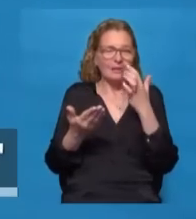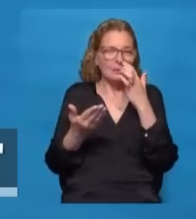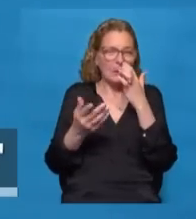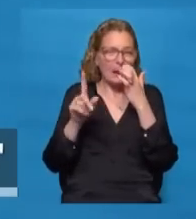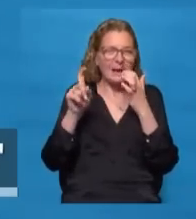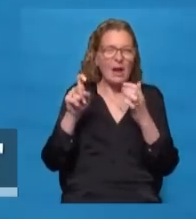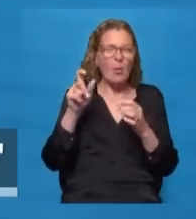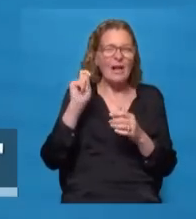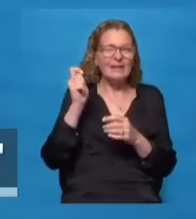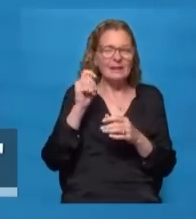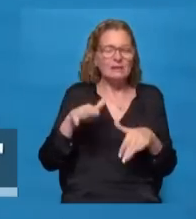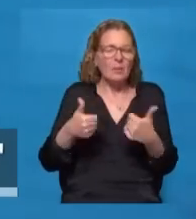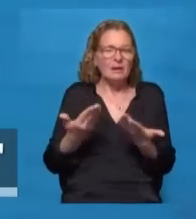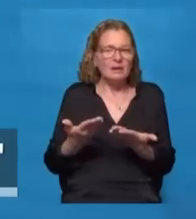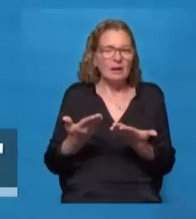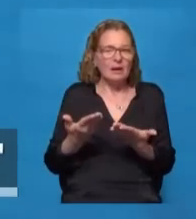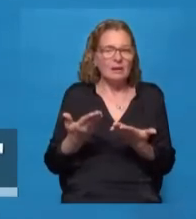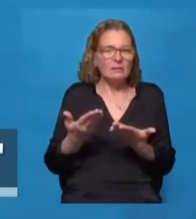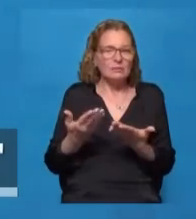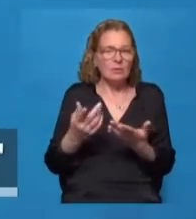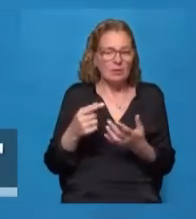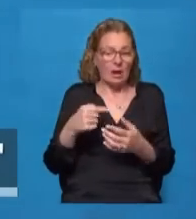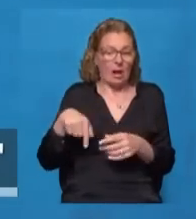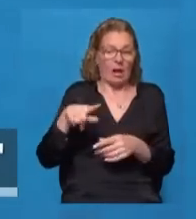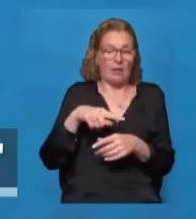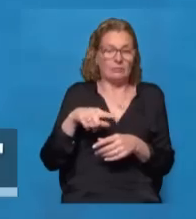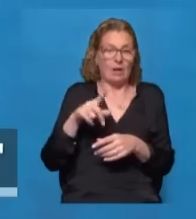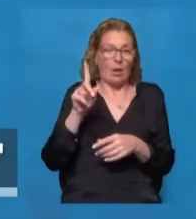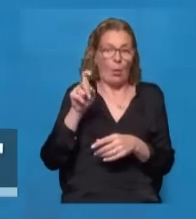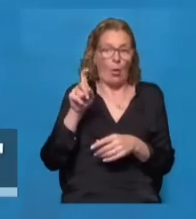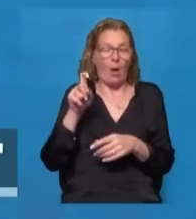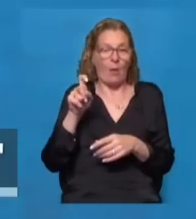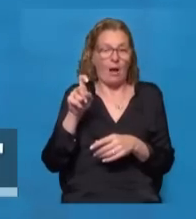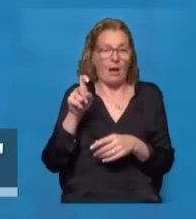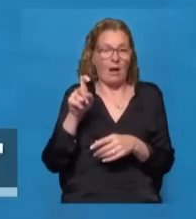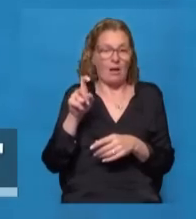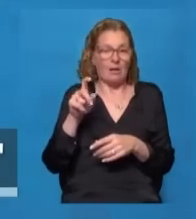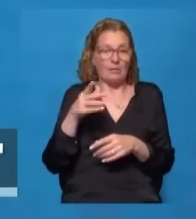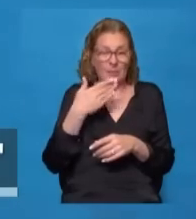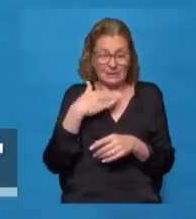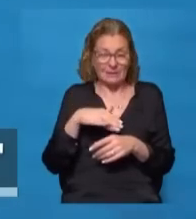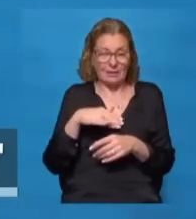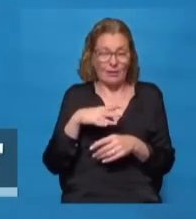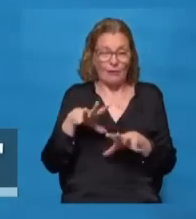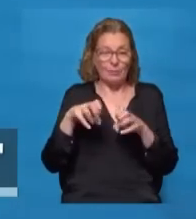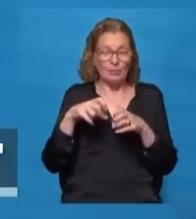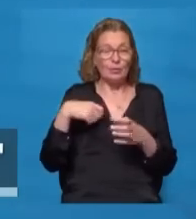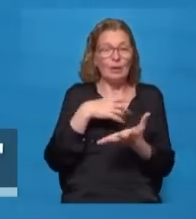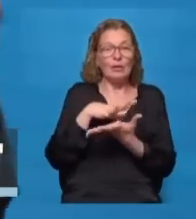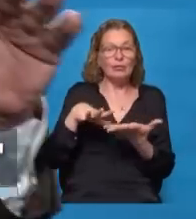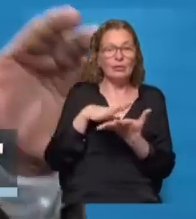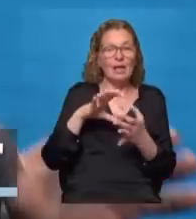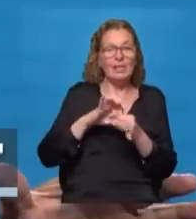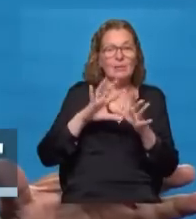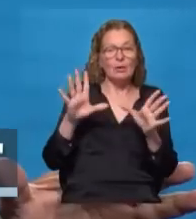agua de quién estaban regalando la nuestra la nuestra Entonces vamos a entendernos o vivimos en una sociedad democrática